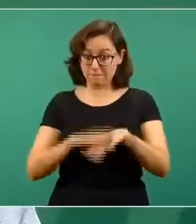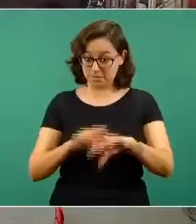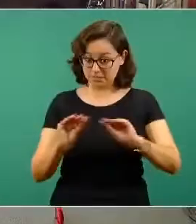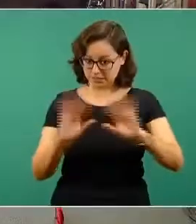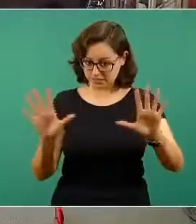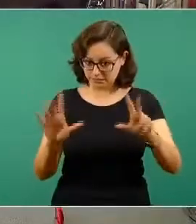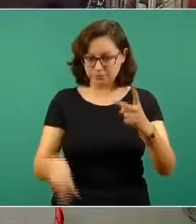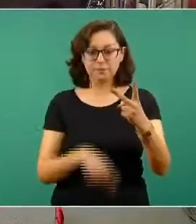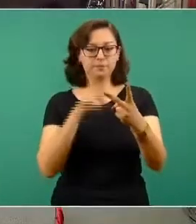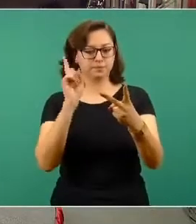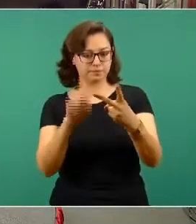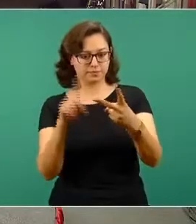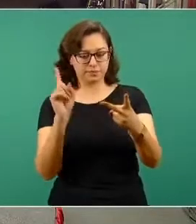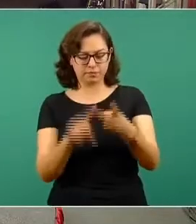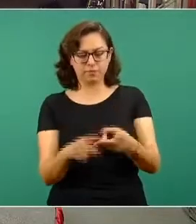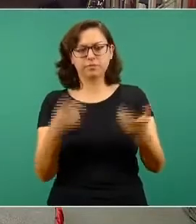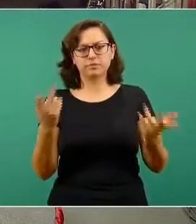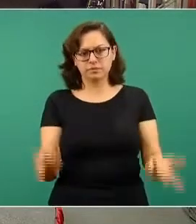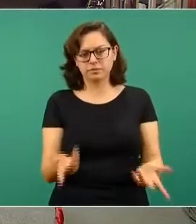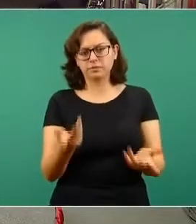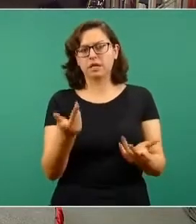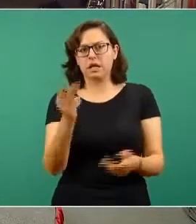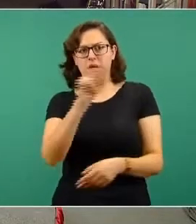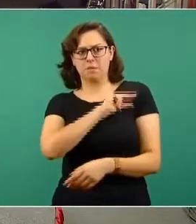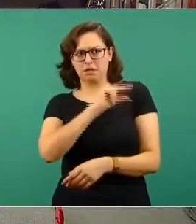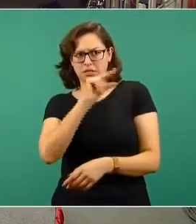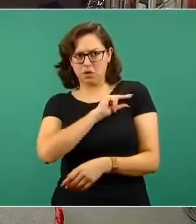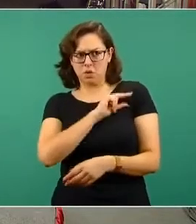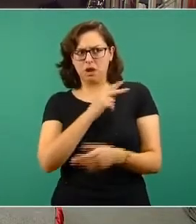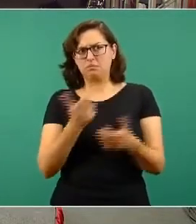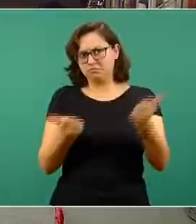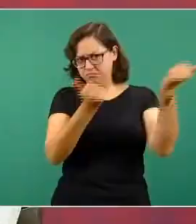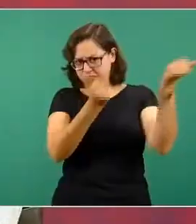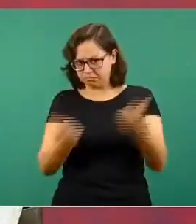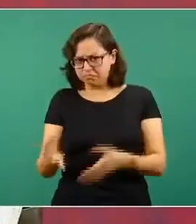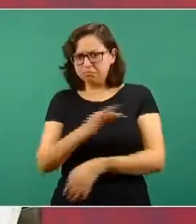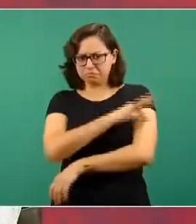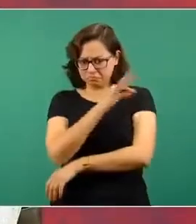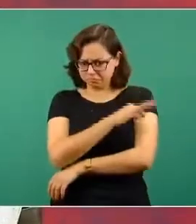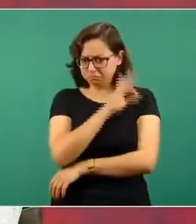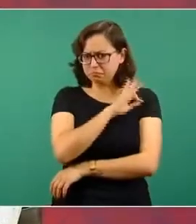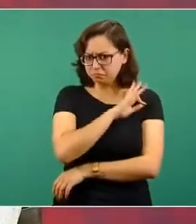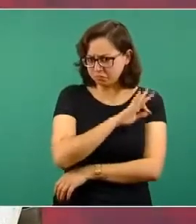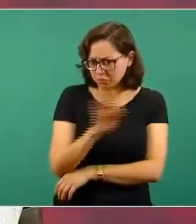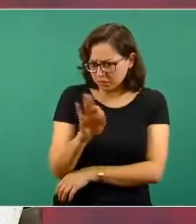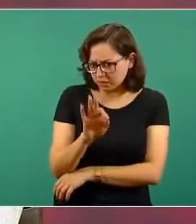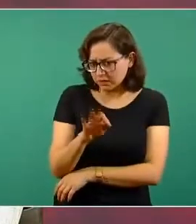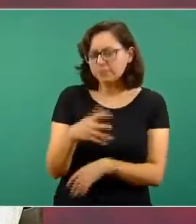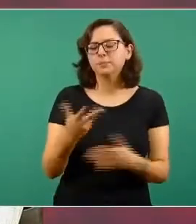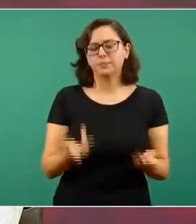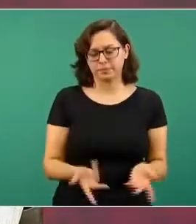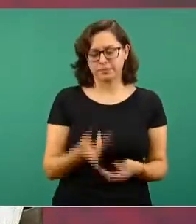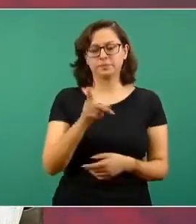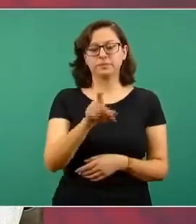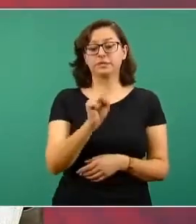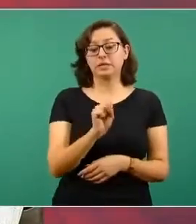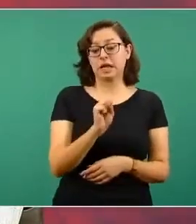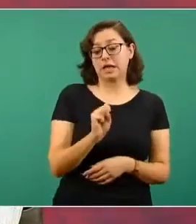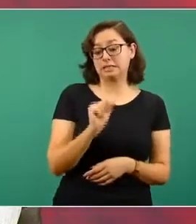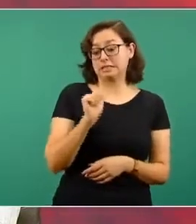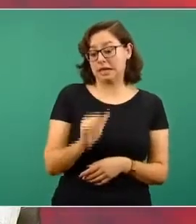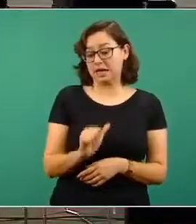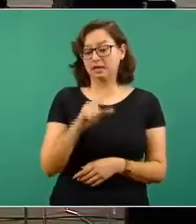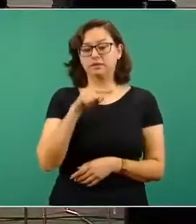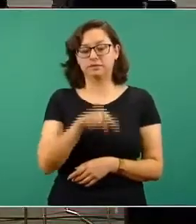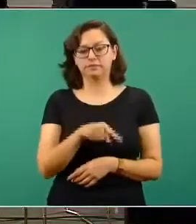regulatorio. Precisamente la Secretaría de Salud tiene esta competencia de en su momento